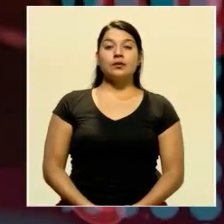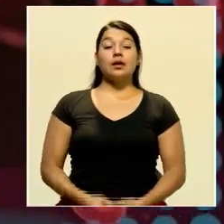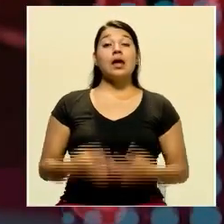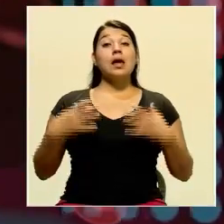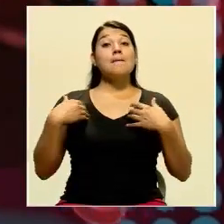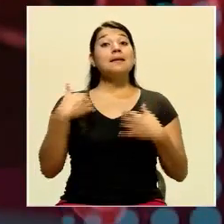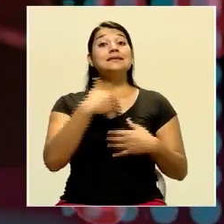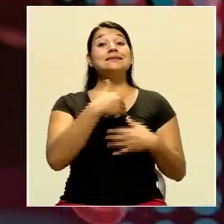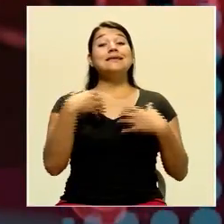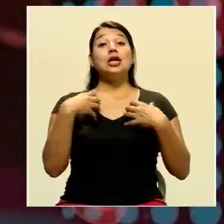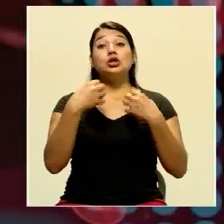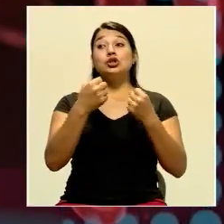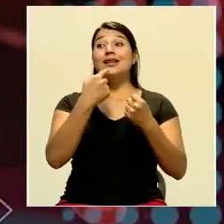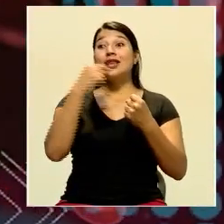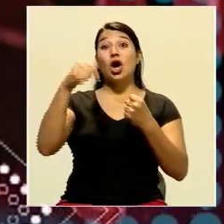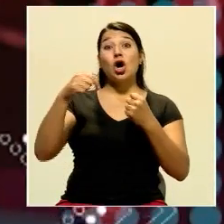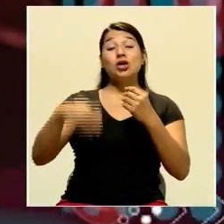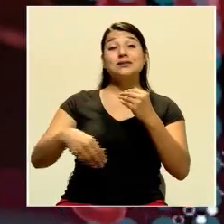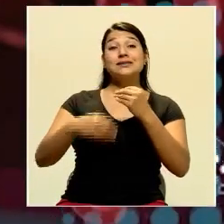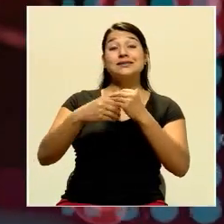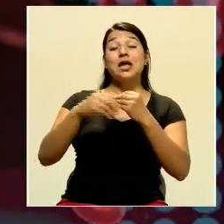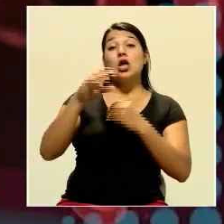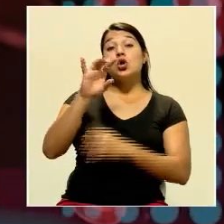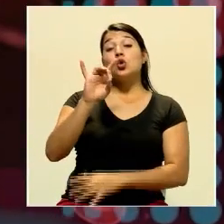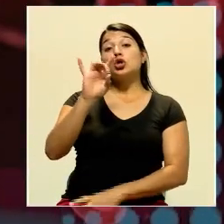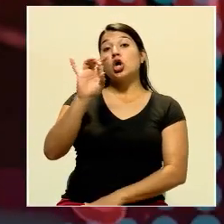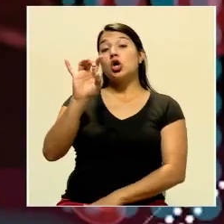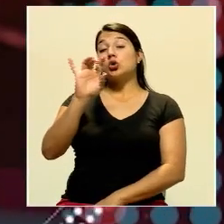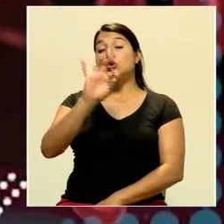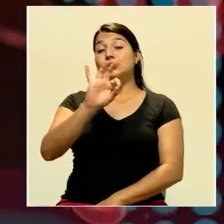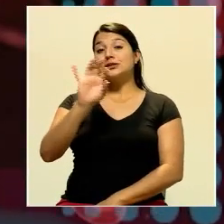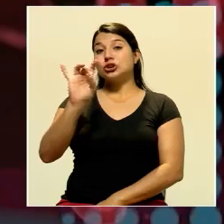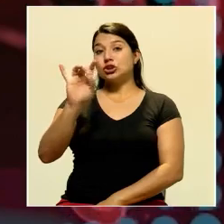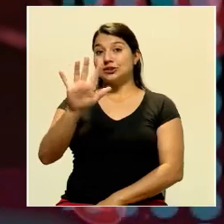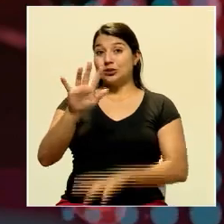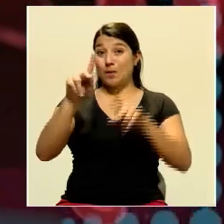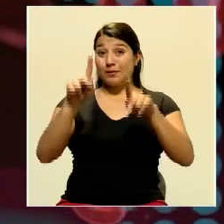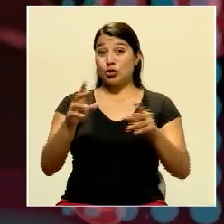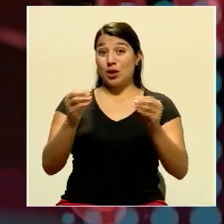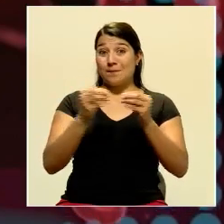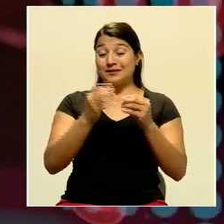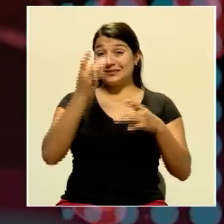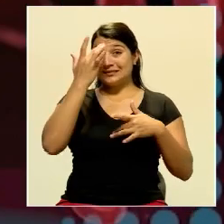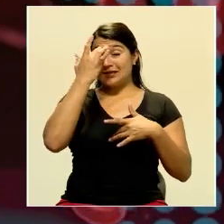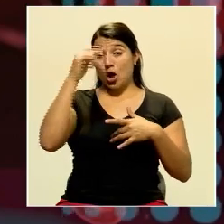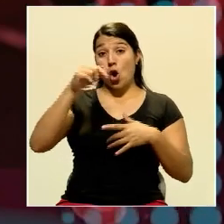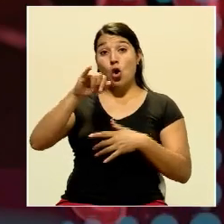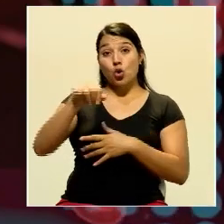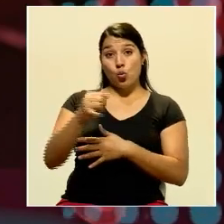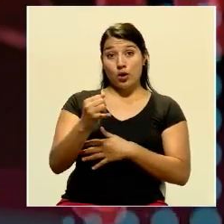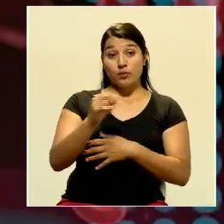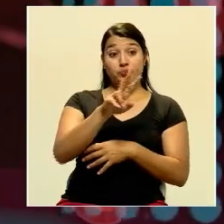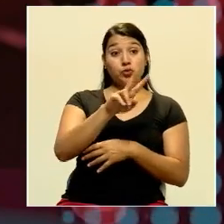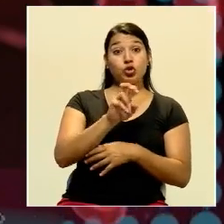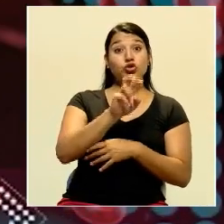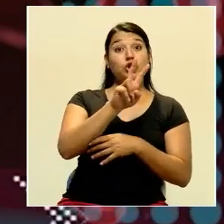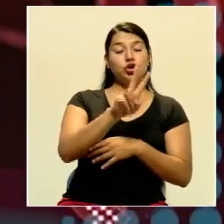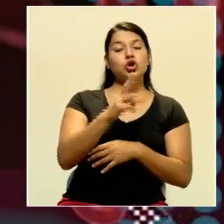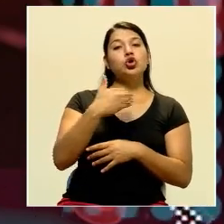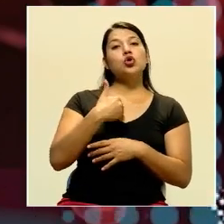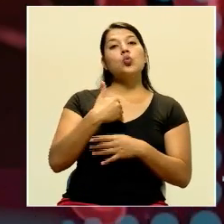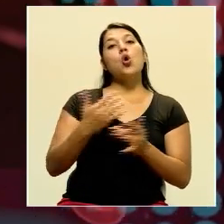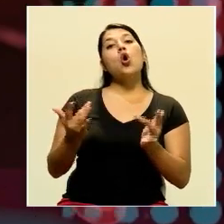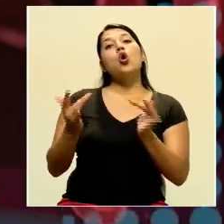Salud reportó 985 nuevos casos de COVID-19 para este jueves. 202 son por